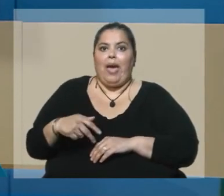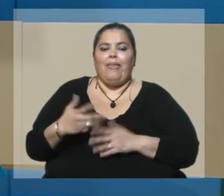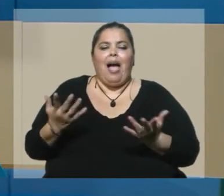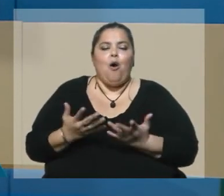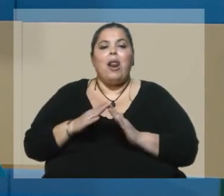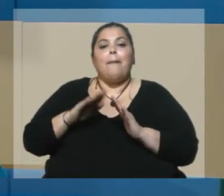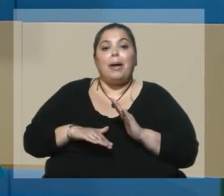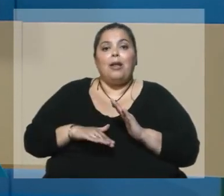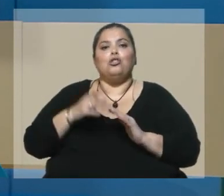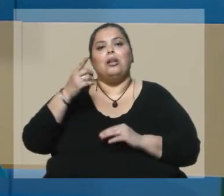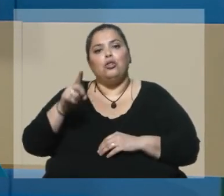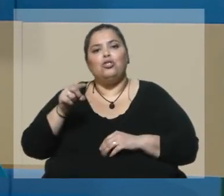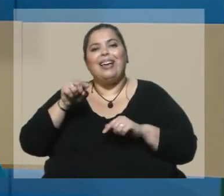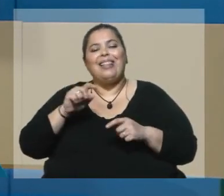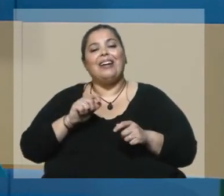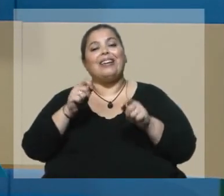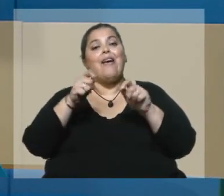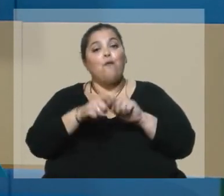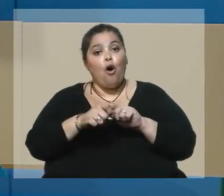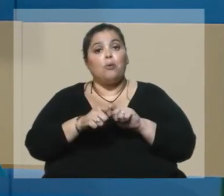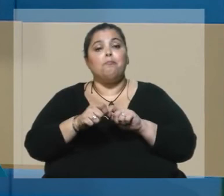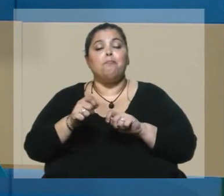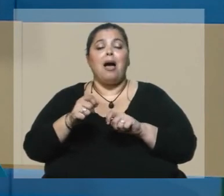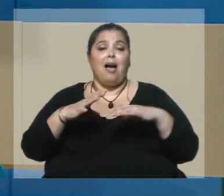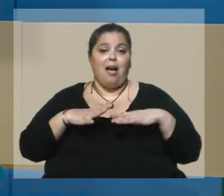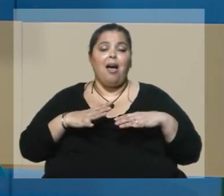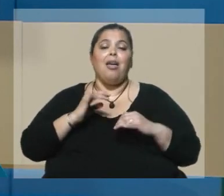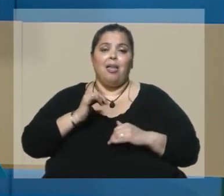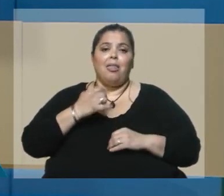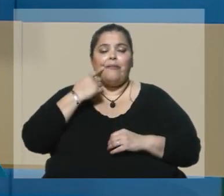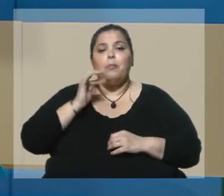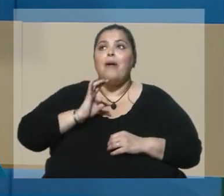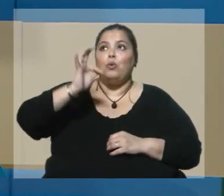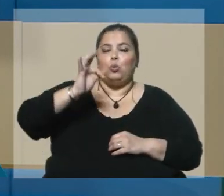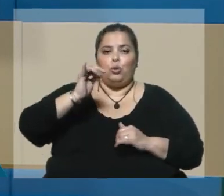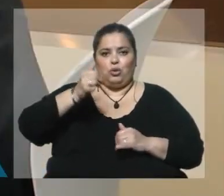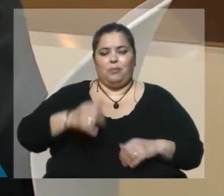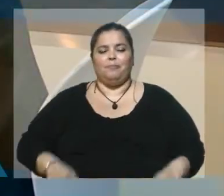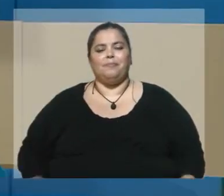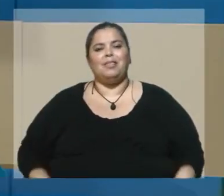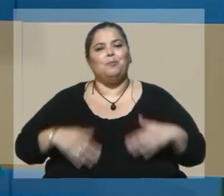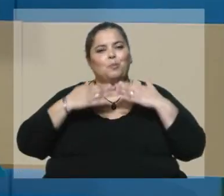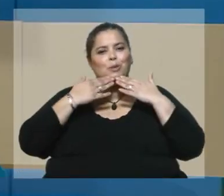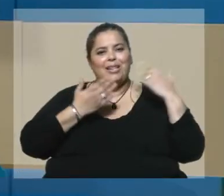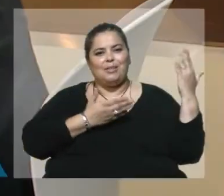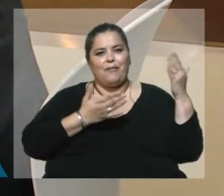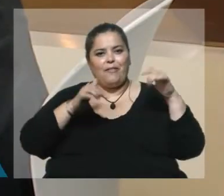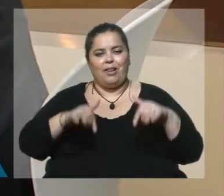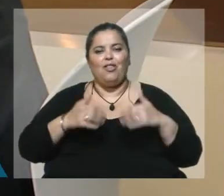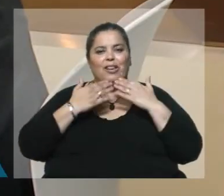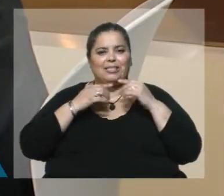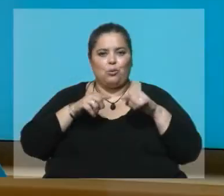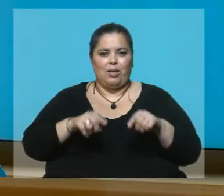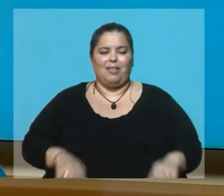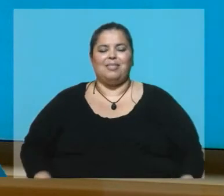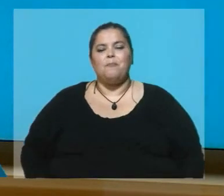para sobre todo fundar la base del crecimiento de largo plazo gracias por haber venido Gracias a ustedes por la invitación acá Canal